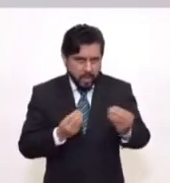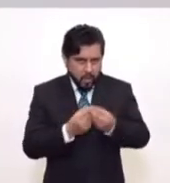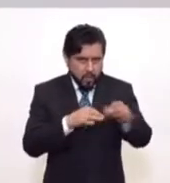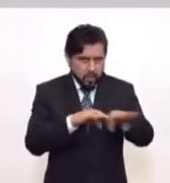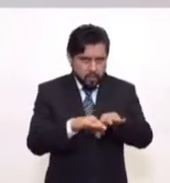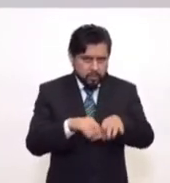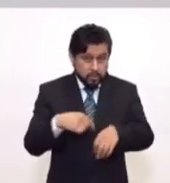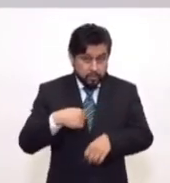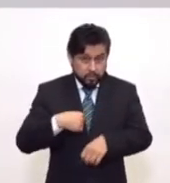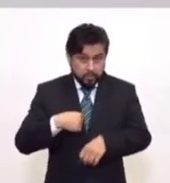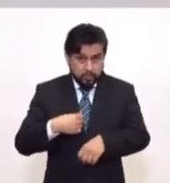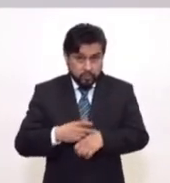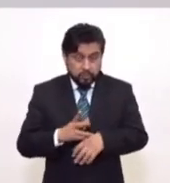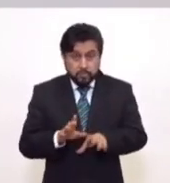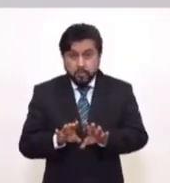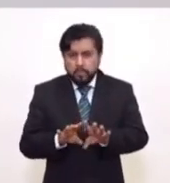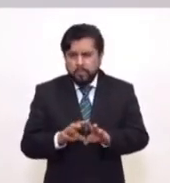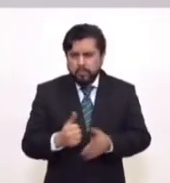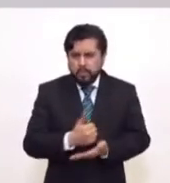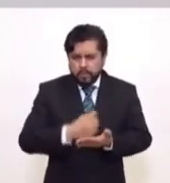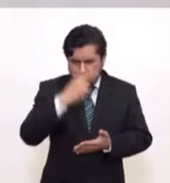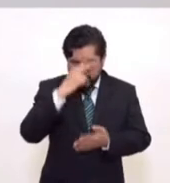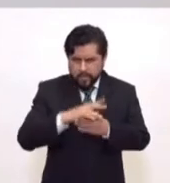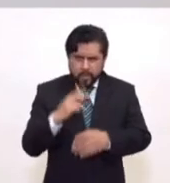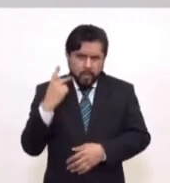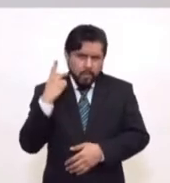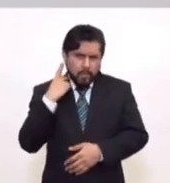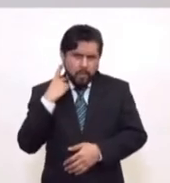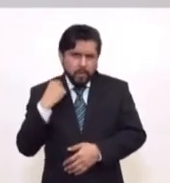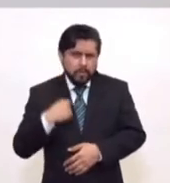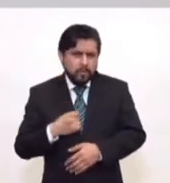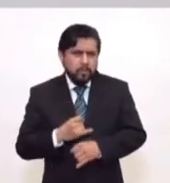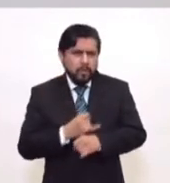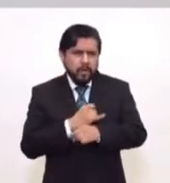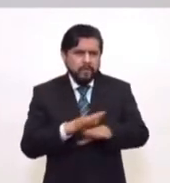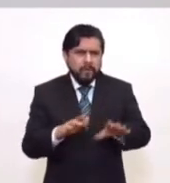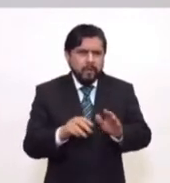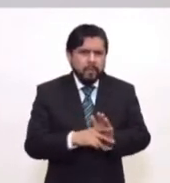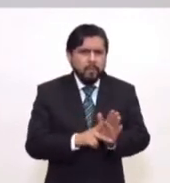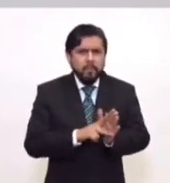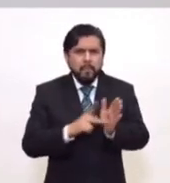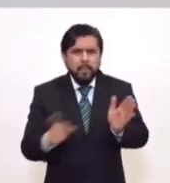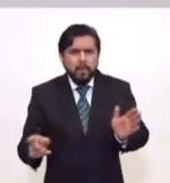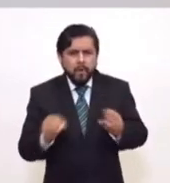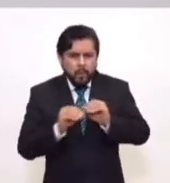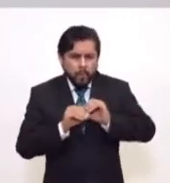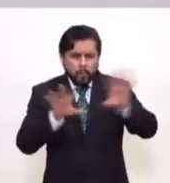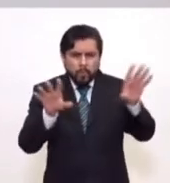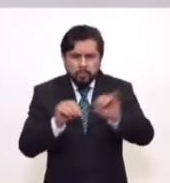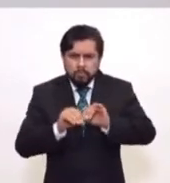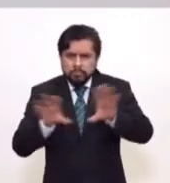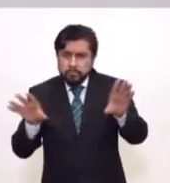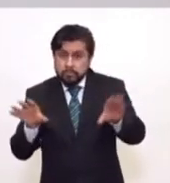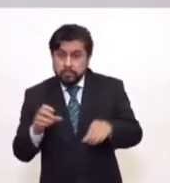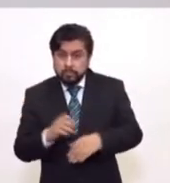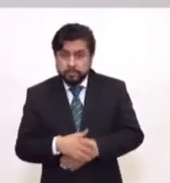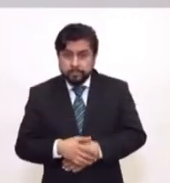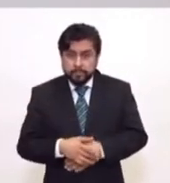sido política del gobierno de la ciudad dar notas, noticias, información a través